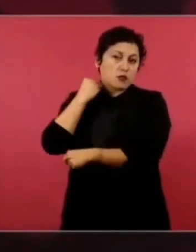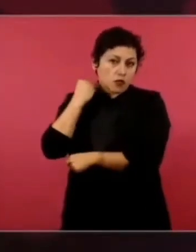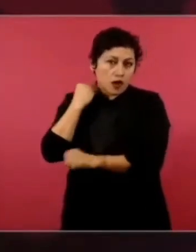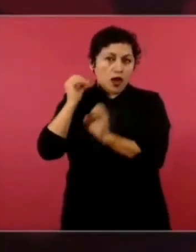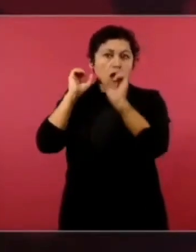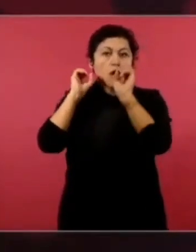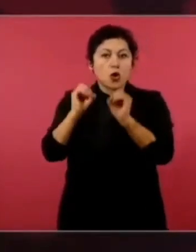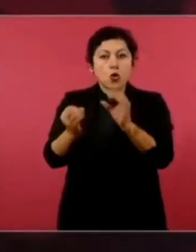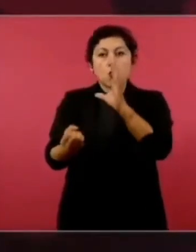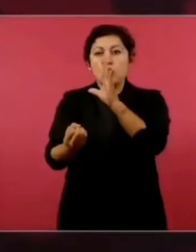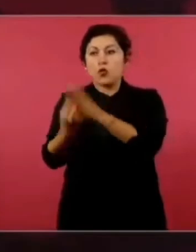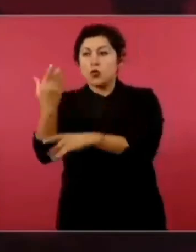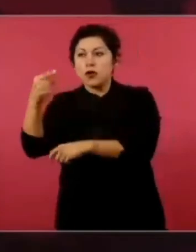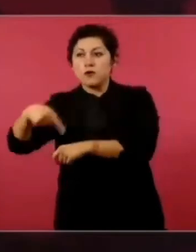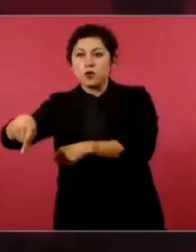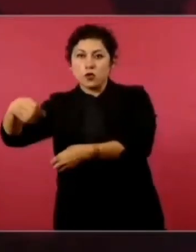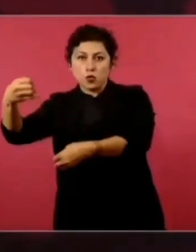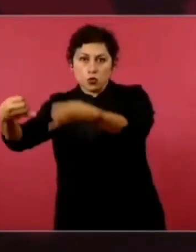juzgado.